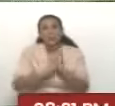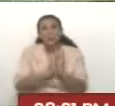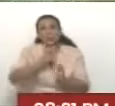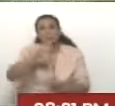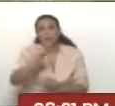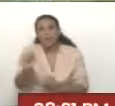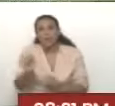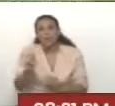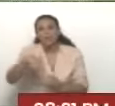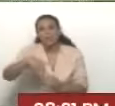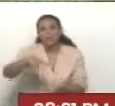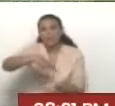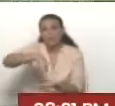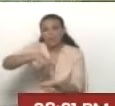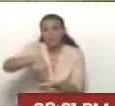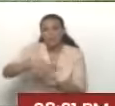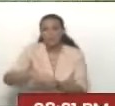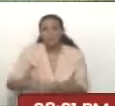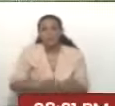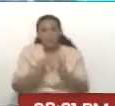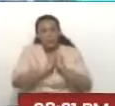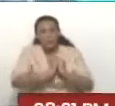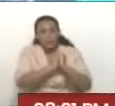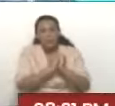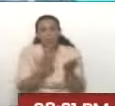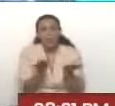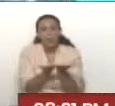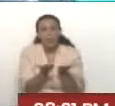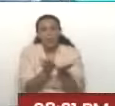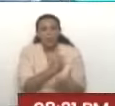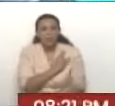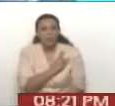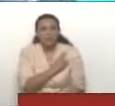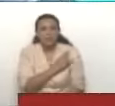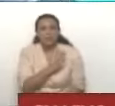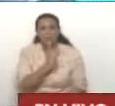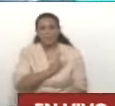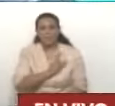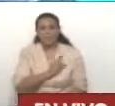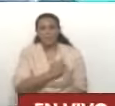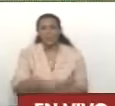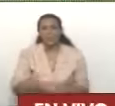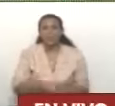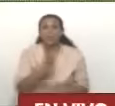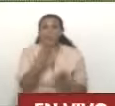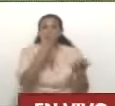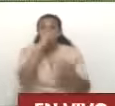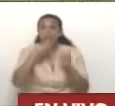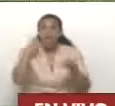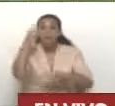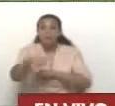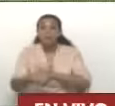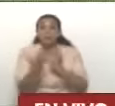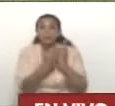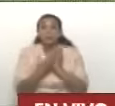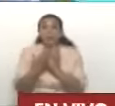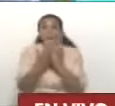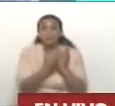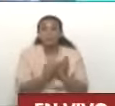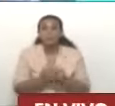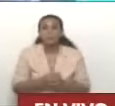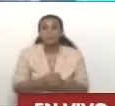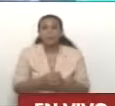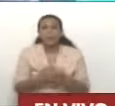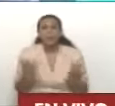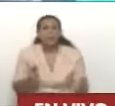Pablo Apóstol de acá de Maturín. Contamos de con Maturín. Un seminario. ¿Verdad? Sí. ¿Cuántos años estudiaste ahí? 9 años. ¿Y